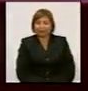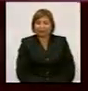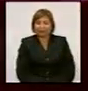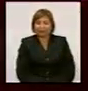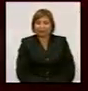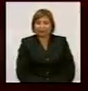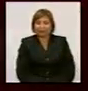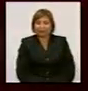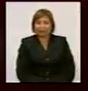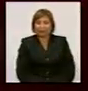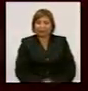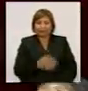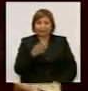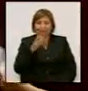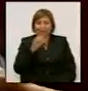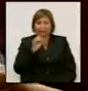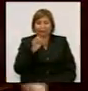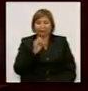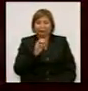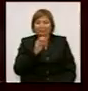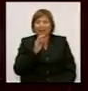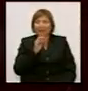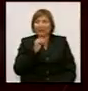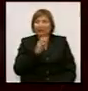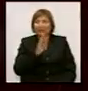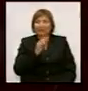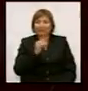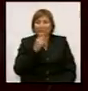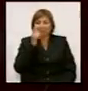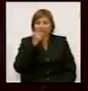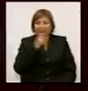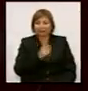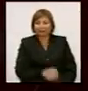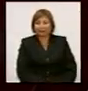del doctor Luis Bedoya Reyes.